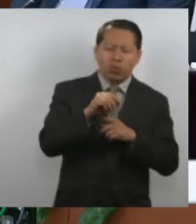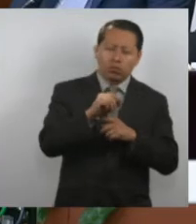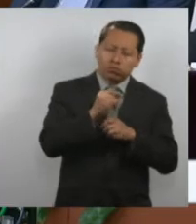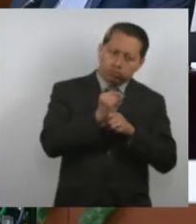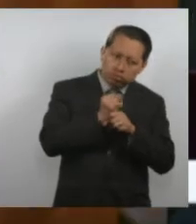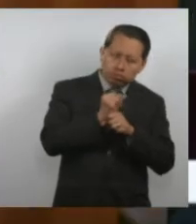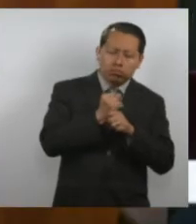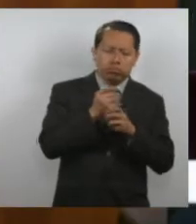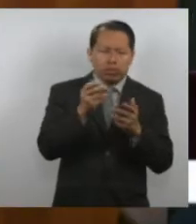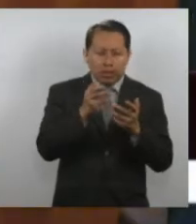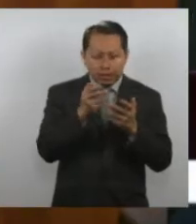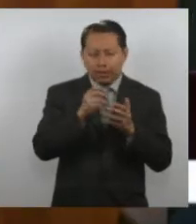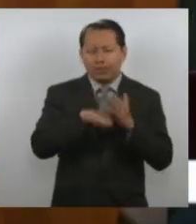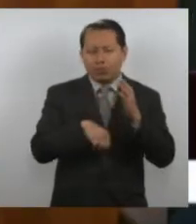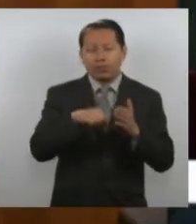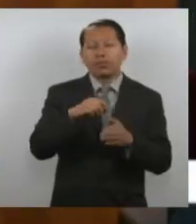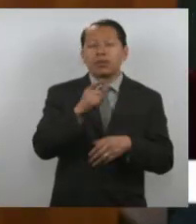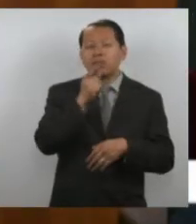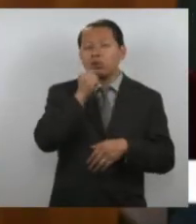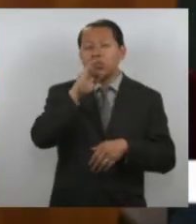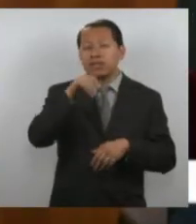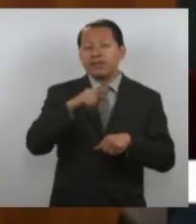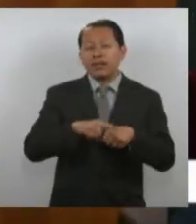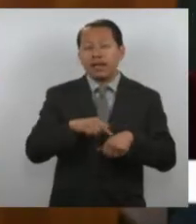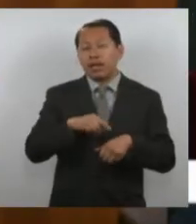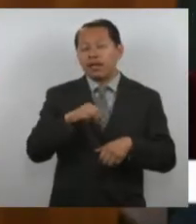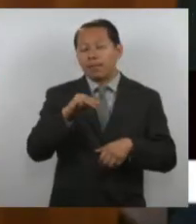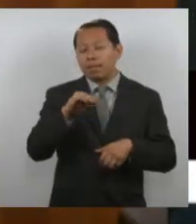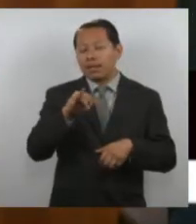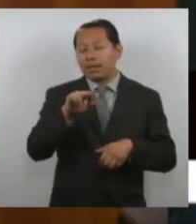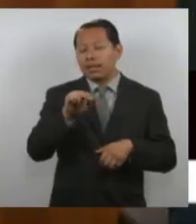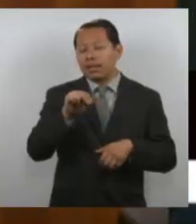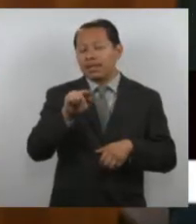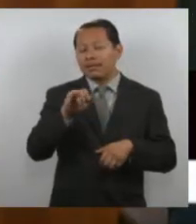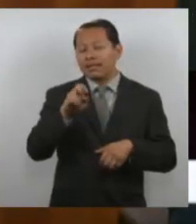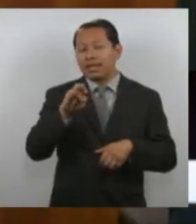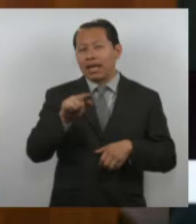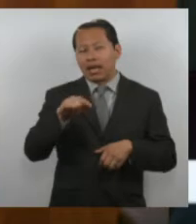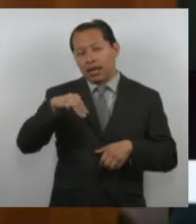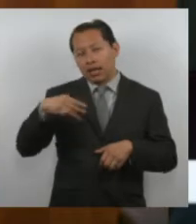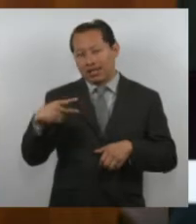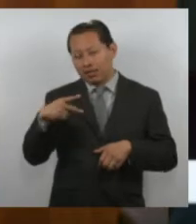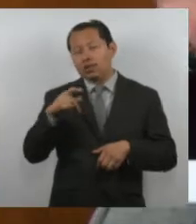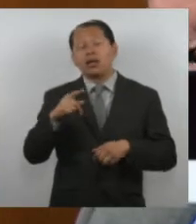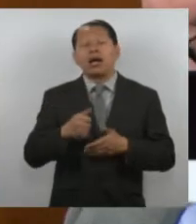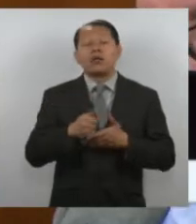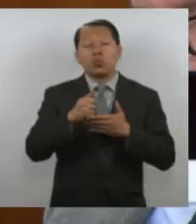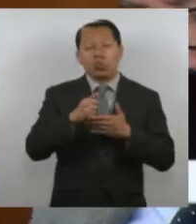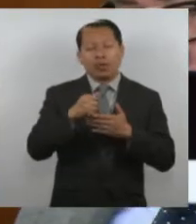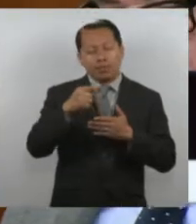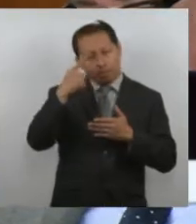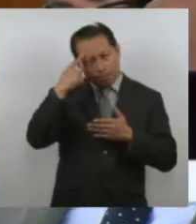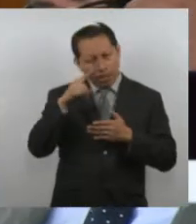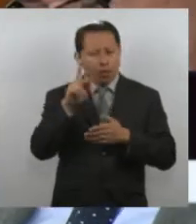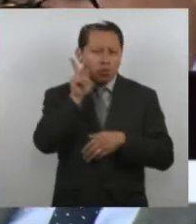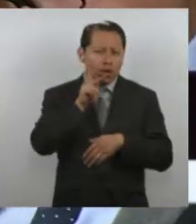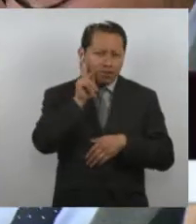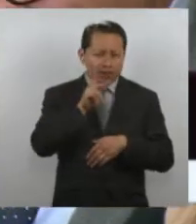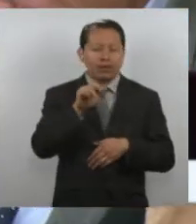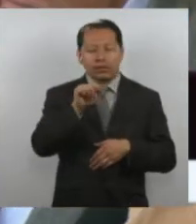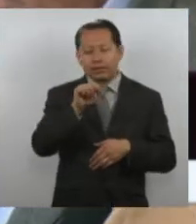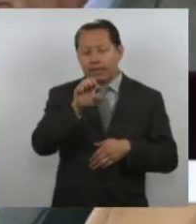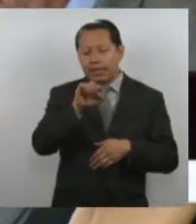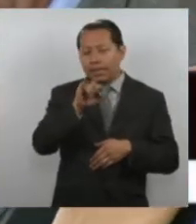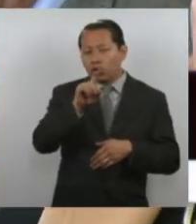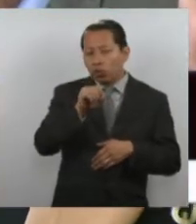como cuáles: la Policía Federal Ministerial, que ayuda al Ministerio Público en conseguir pruebas, la CEIDO también tuvo una